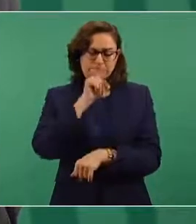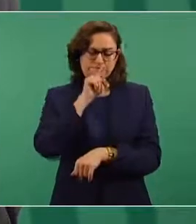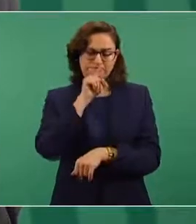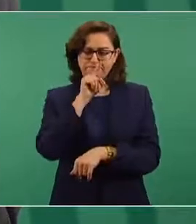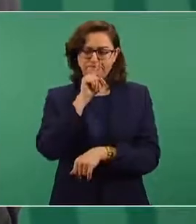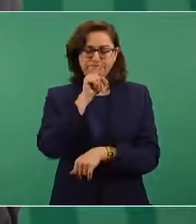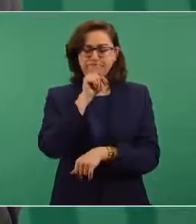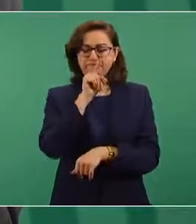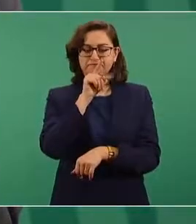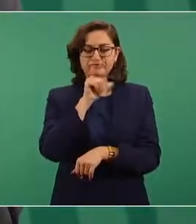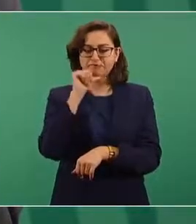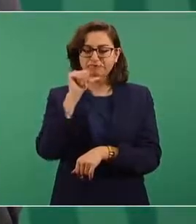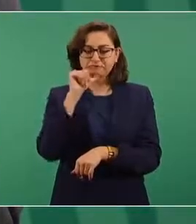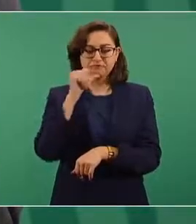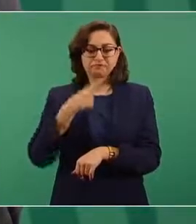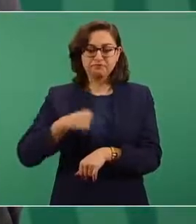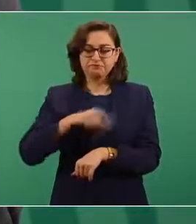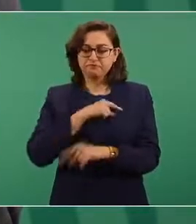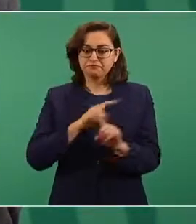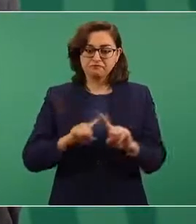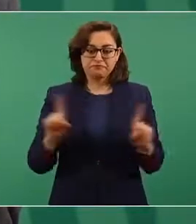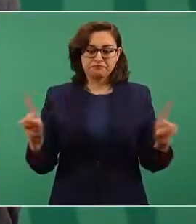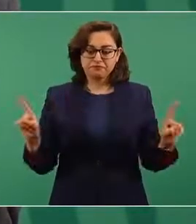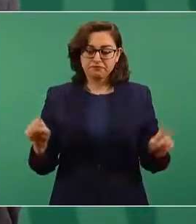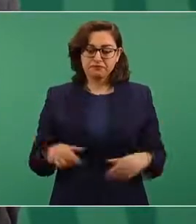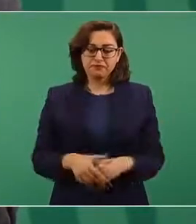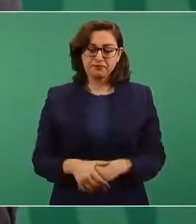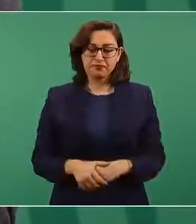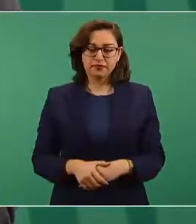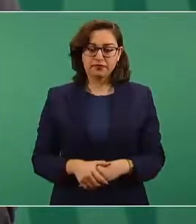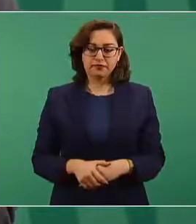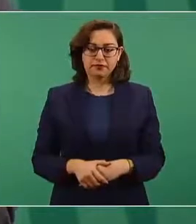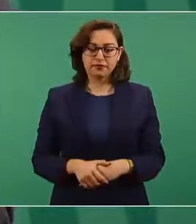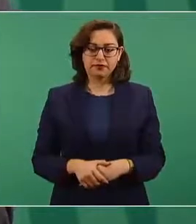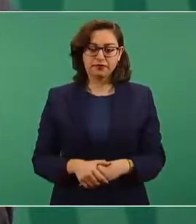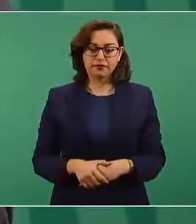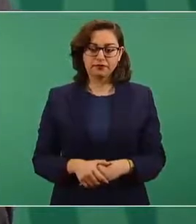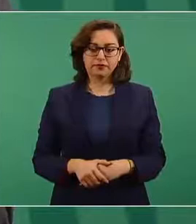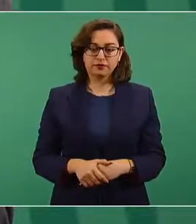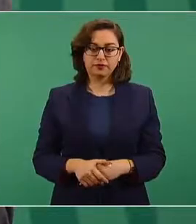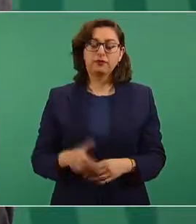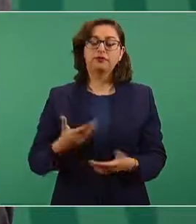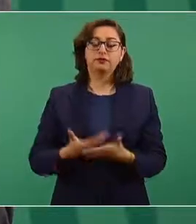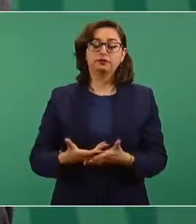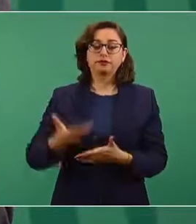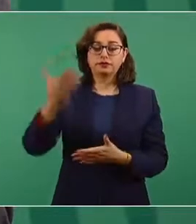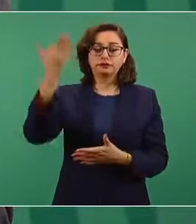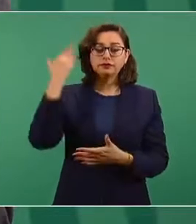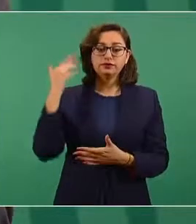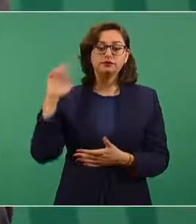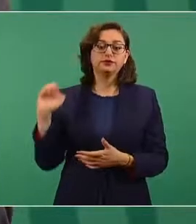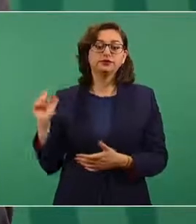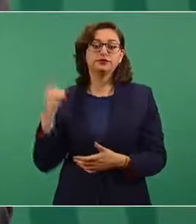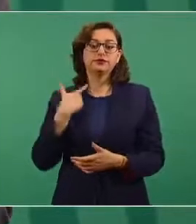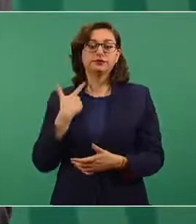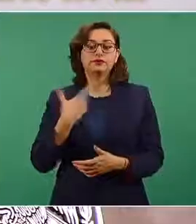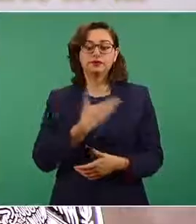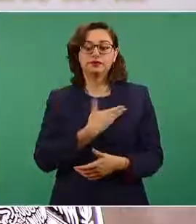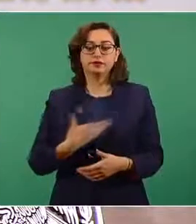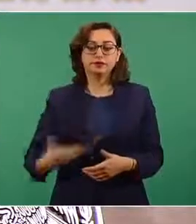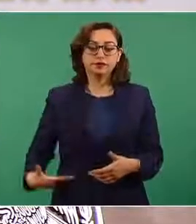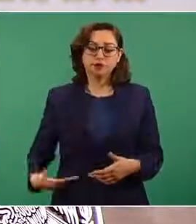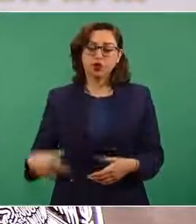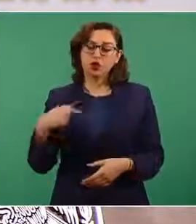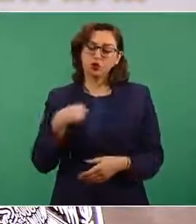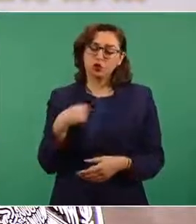no somos iguales. O sea, antes los presidentes, porque lo tengo que